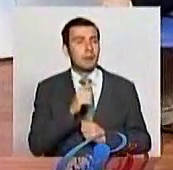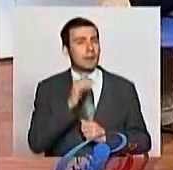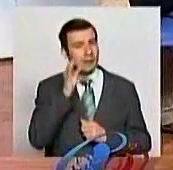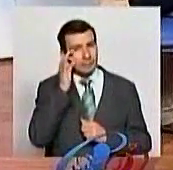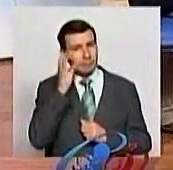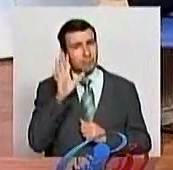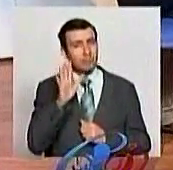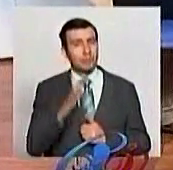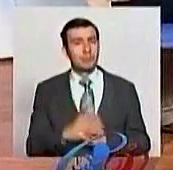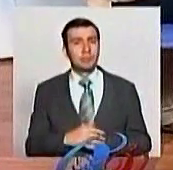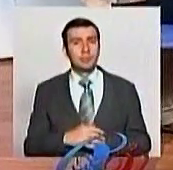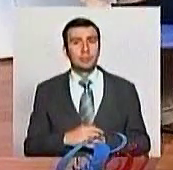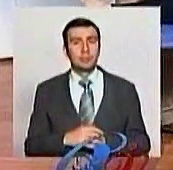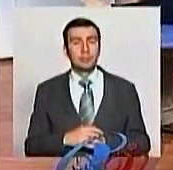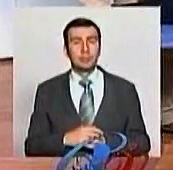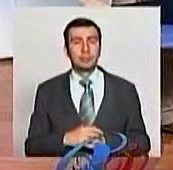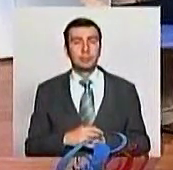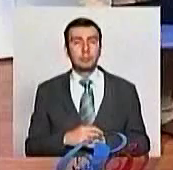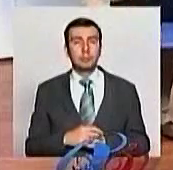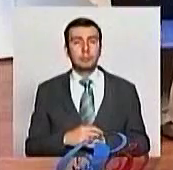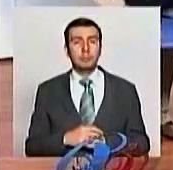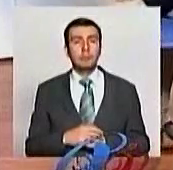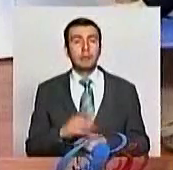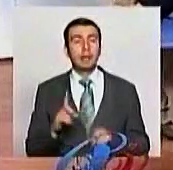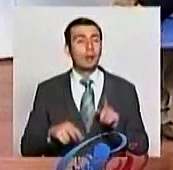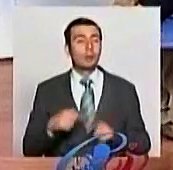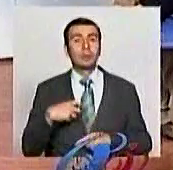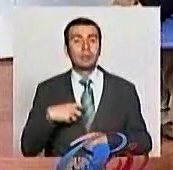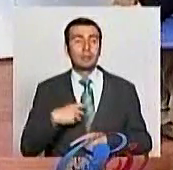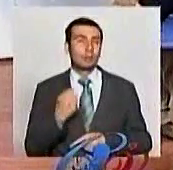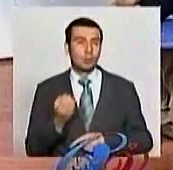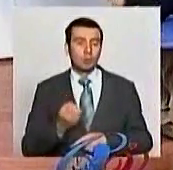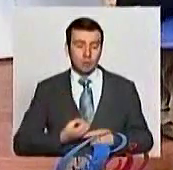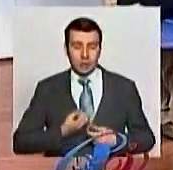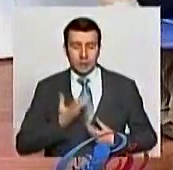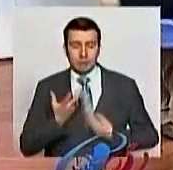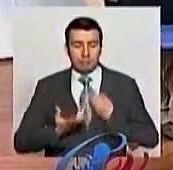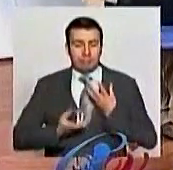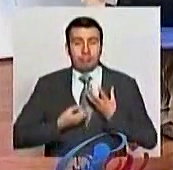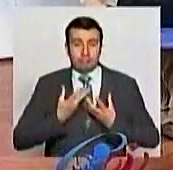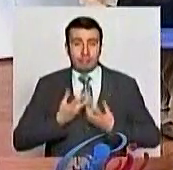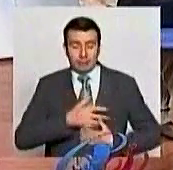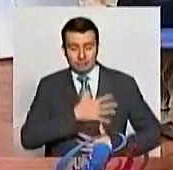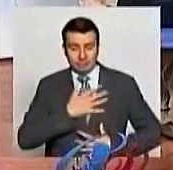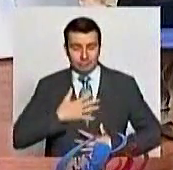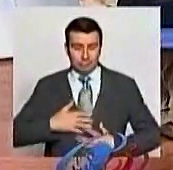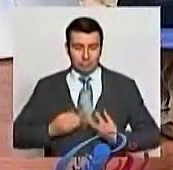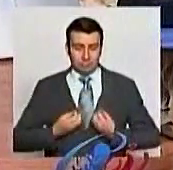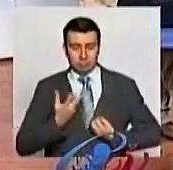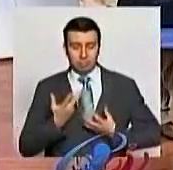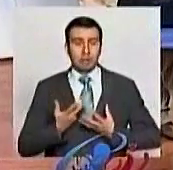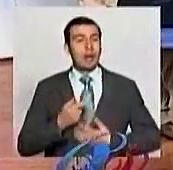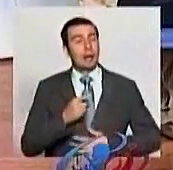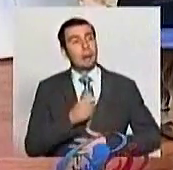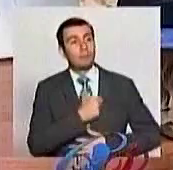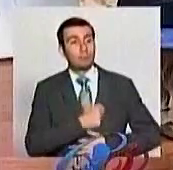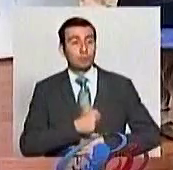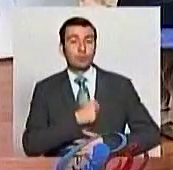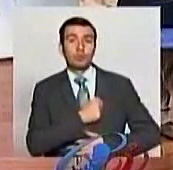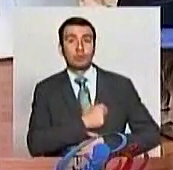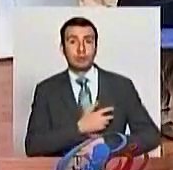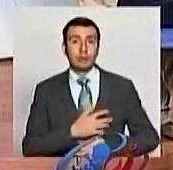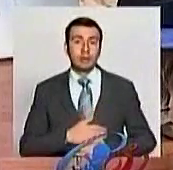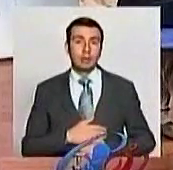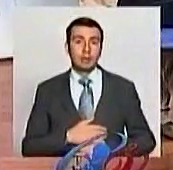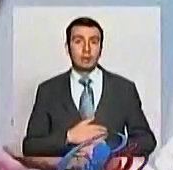pues con un poquito de vello a nivel del pecho, uno les pide pues que